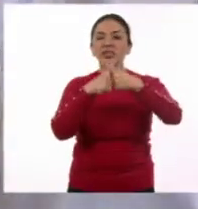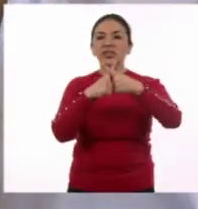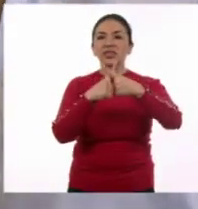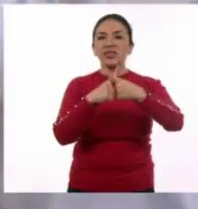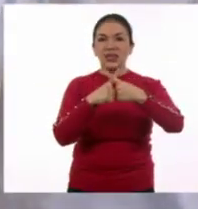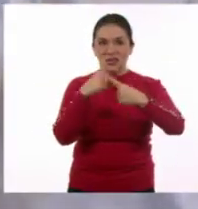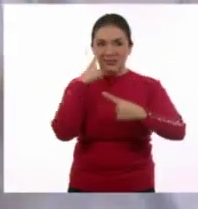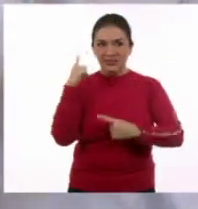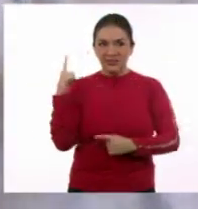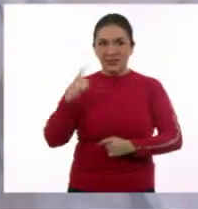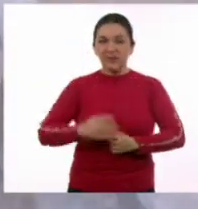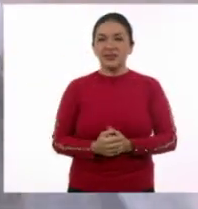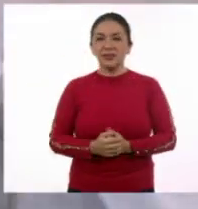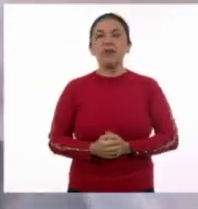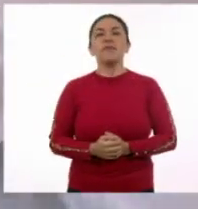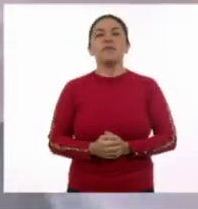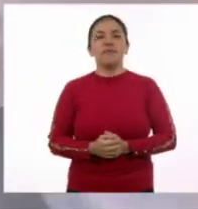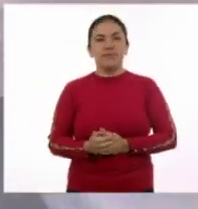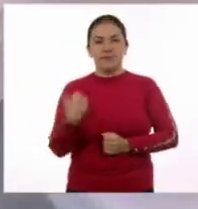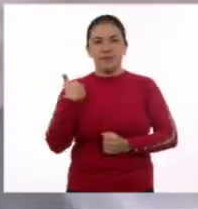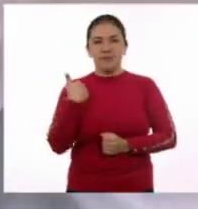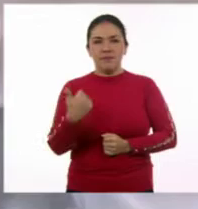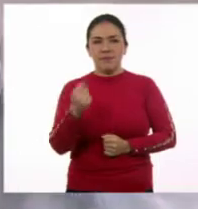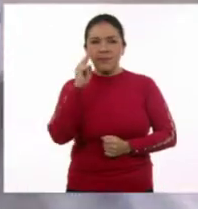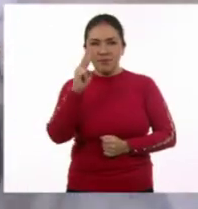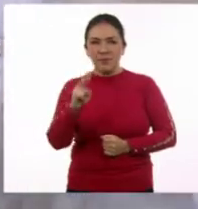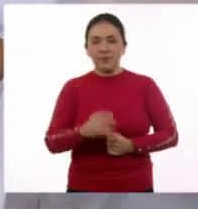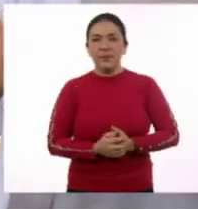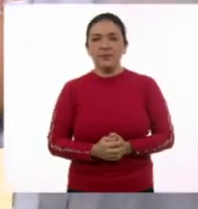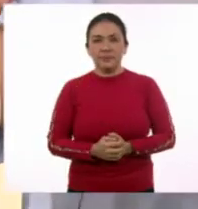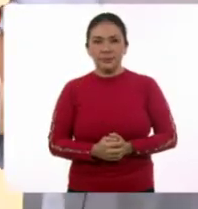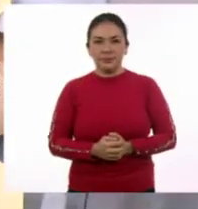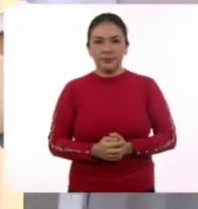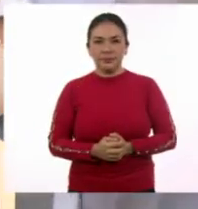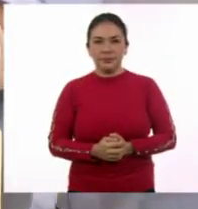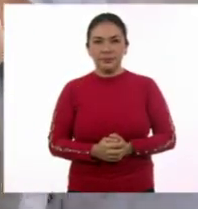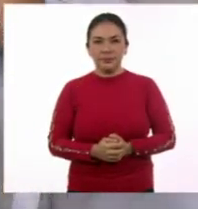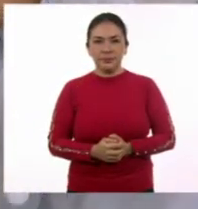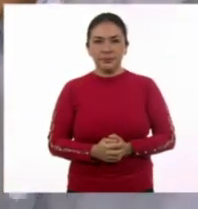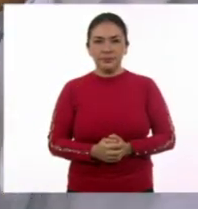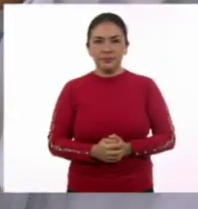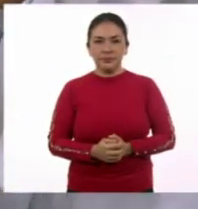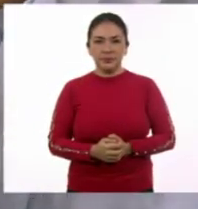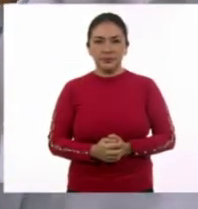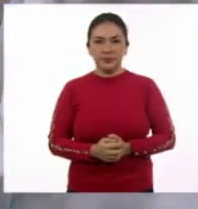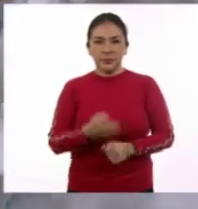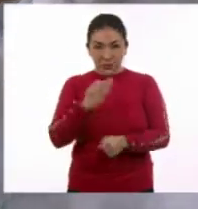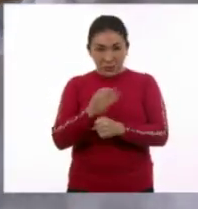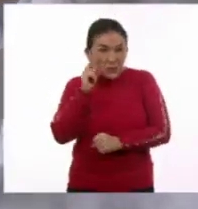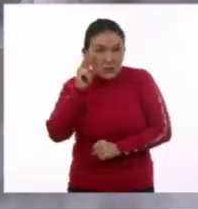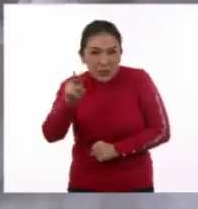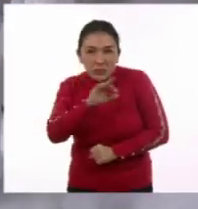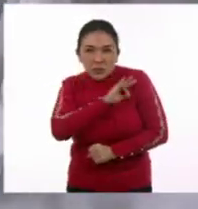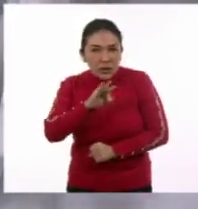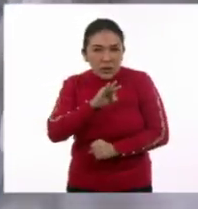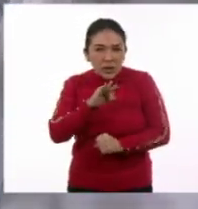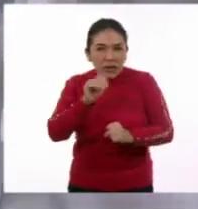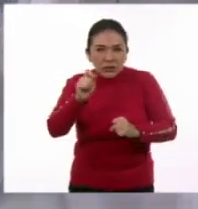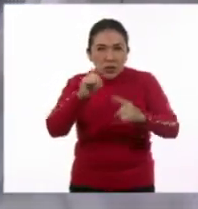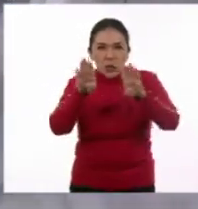verdad y ahorita voy a voltear hacia la cámara sí exacto no sé si se alcanza a ver aquí como